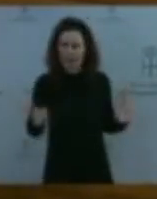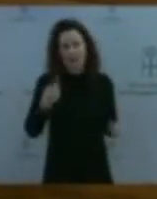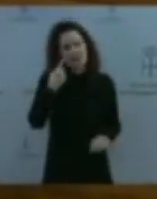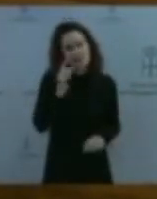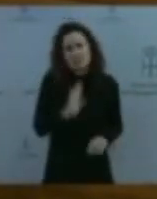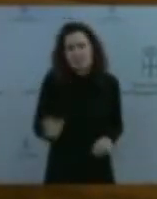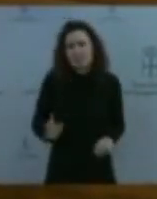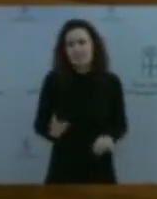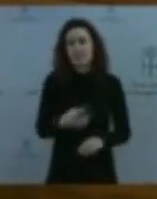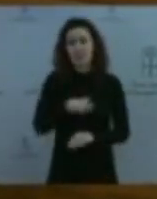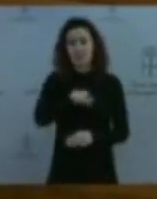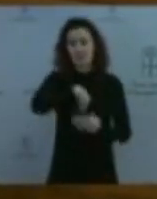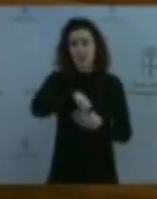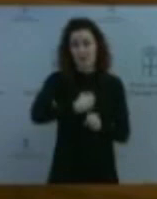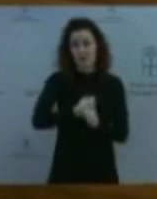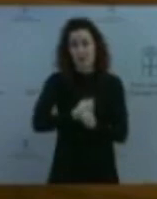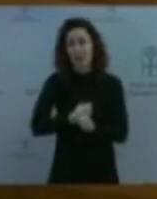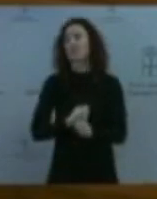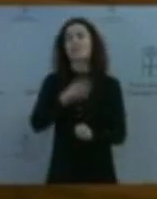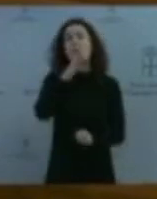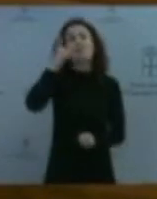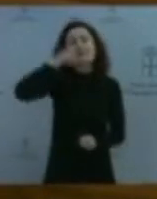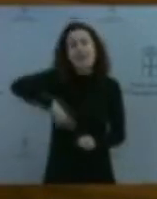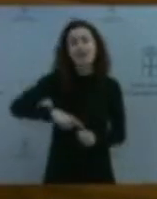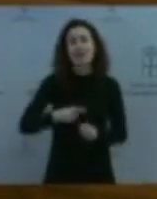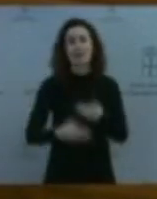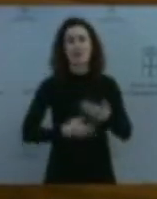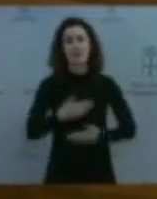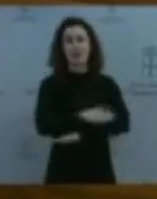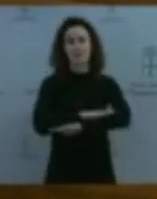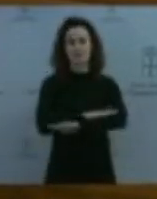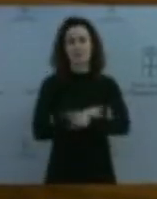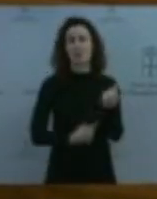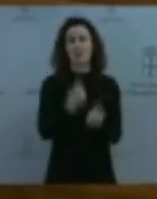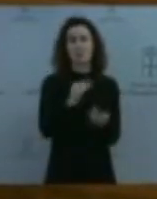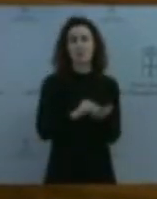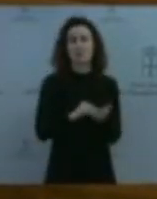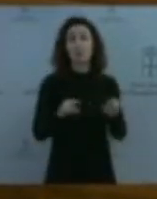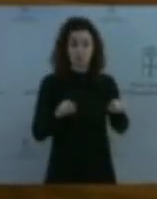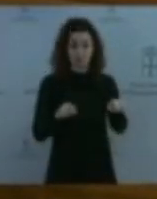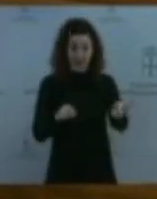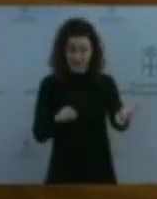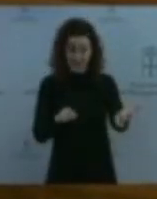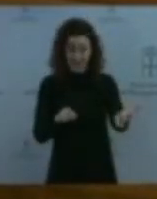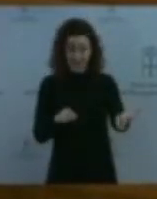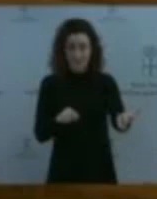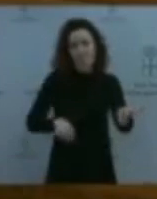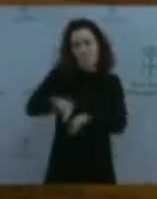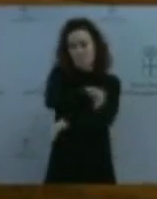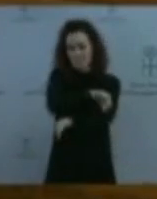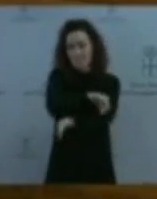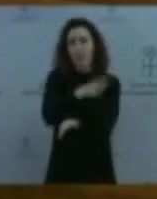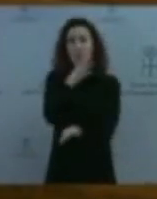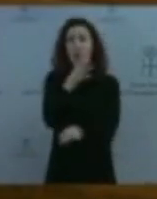de la administración en ocasión hay que transferir personal de unos departamentos a otros porque hay puestos que dejan de tener sentido. Los que hemos gestionado